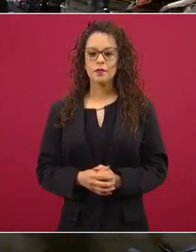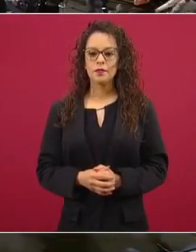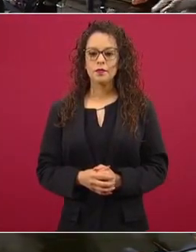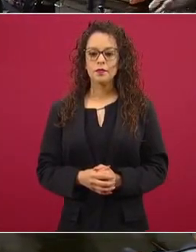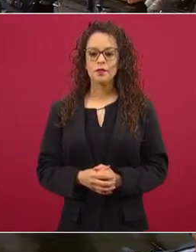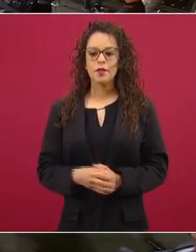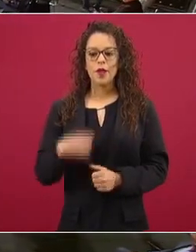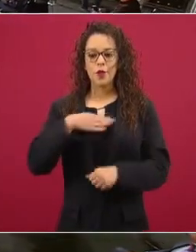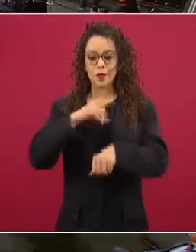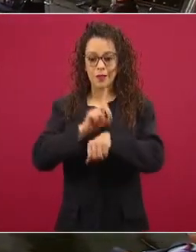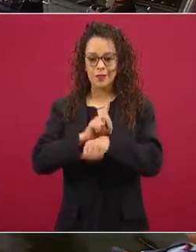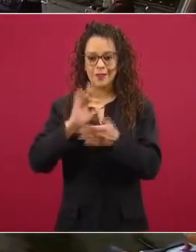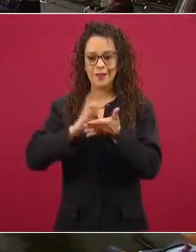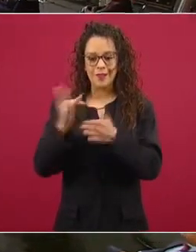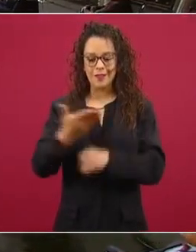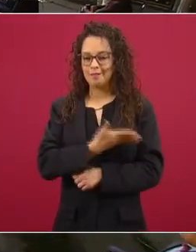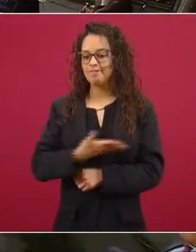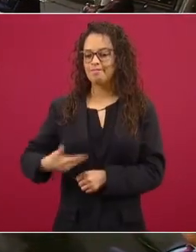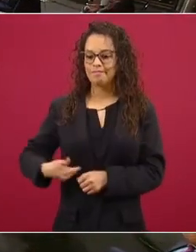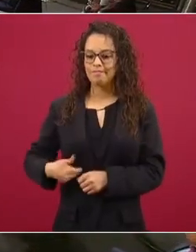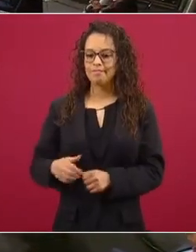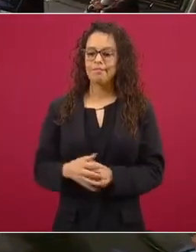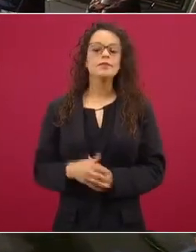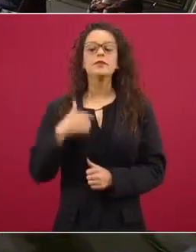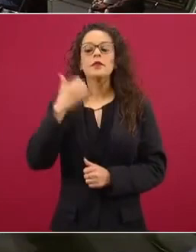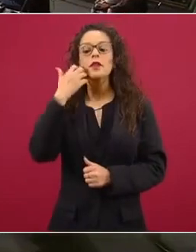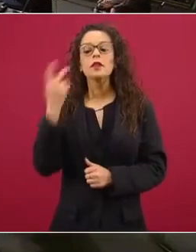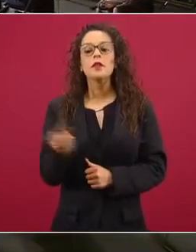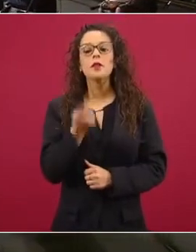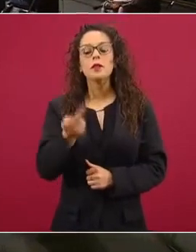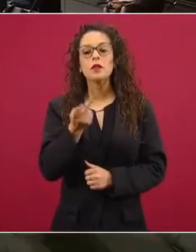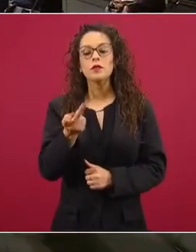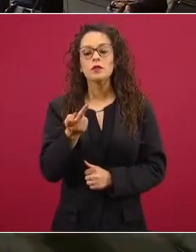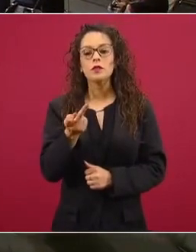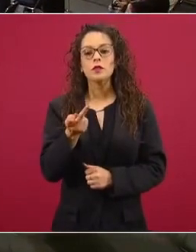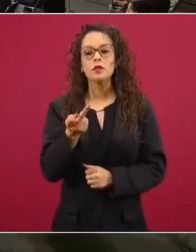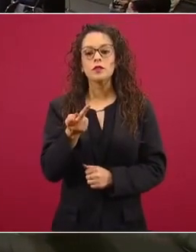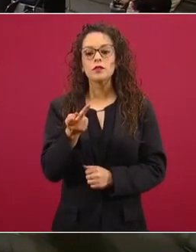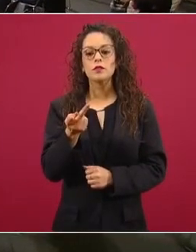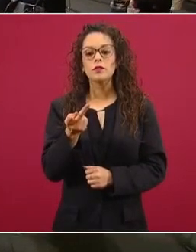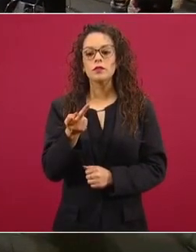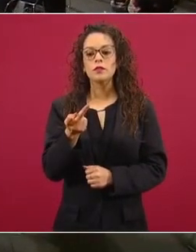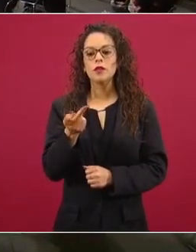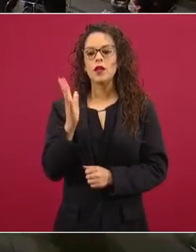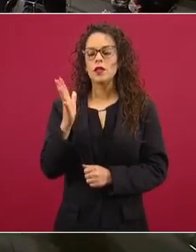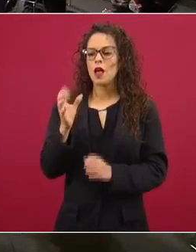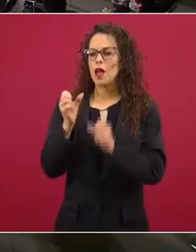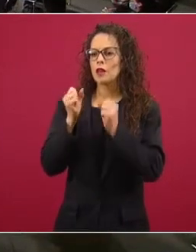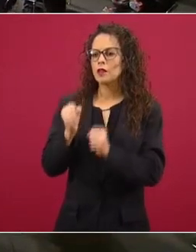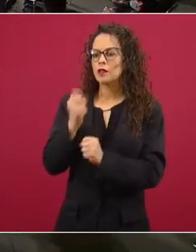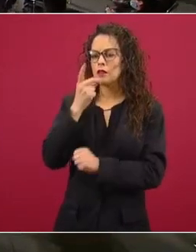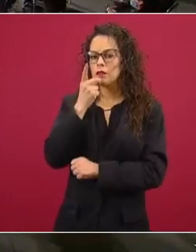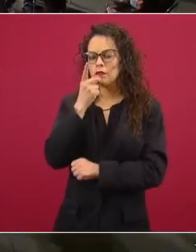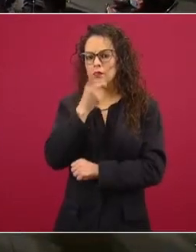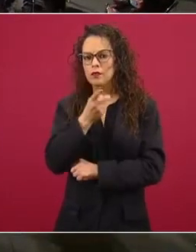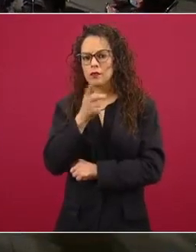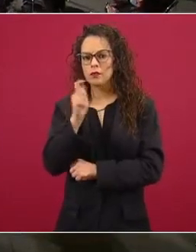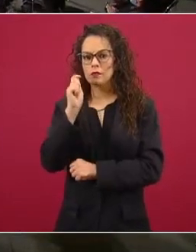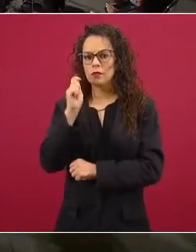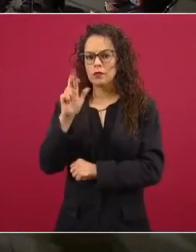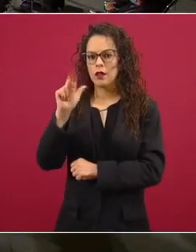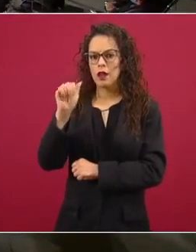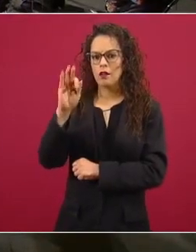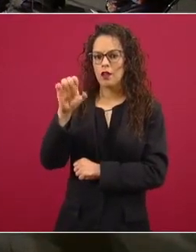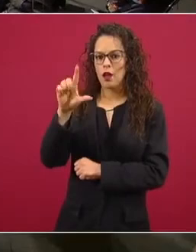¿Qué tal? Buenos días. Gracias, presidente. Preguntarle, a raíz de esta confirmación que se da del almirante